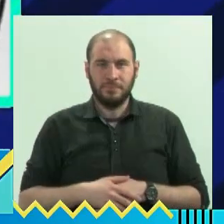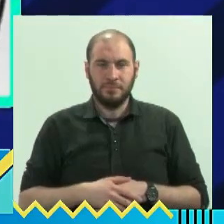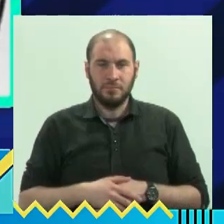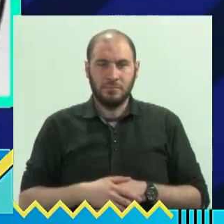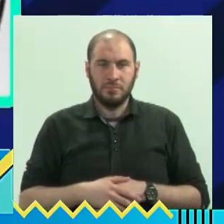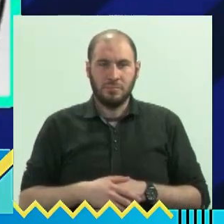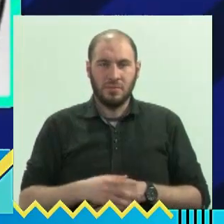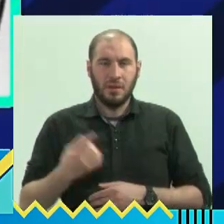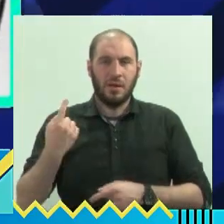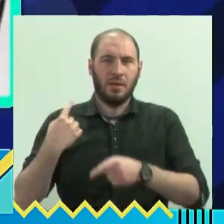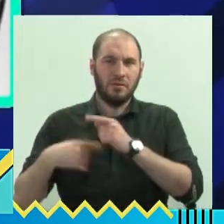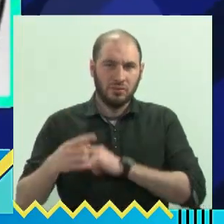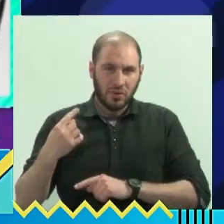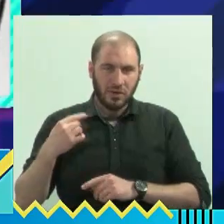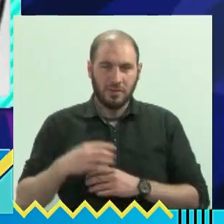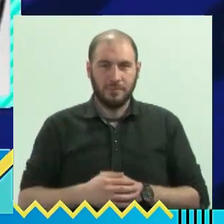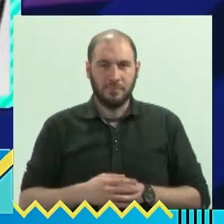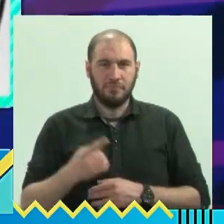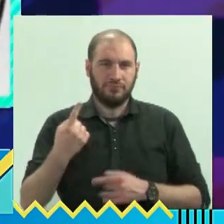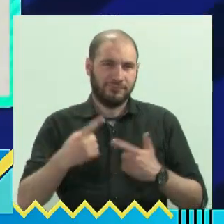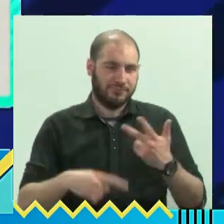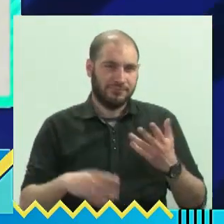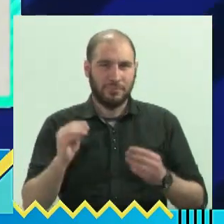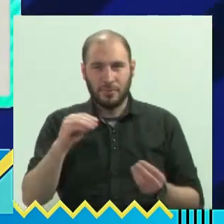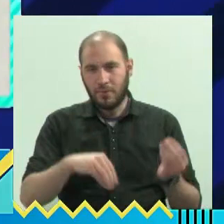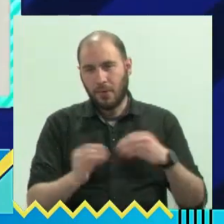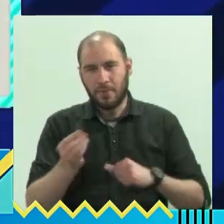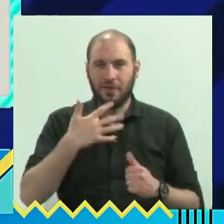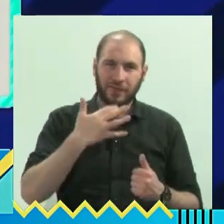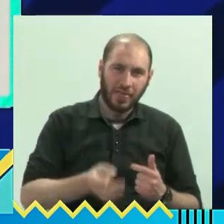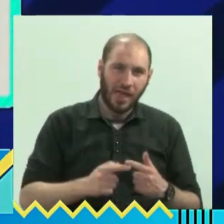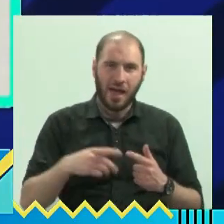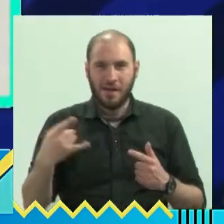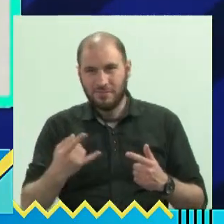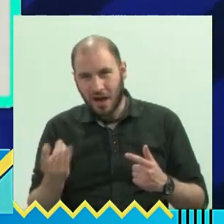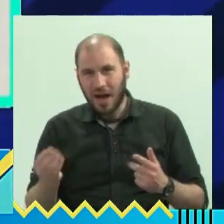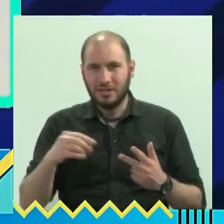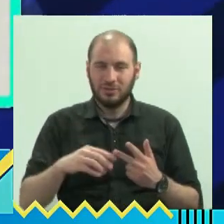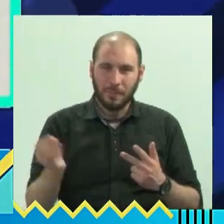Entonces, bueno, el mito tiene un poco de todo, digamos, un poco de realidad, un poco de ficción.